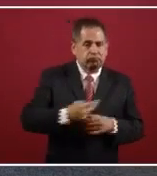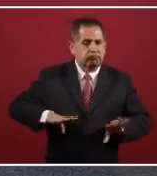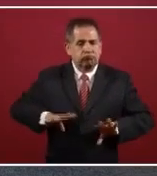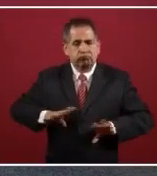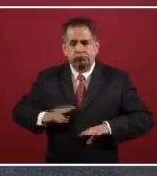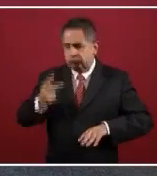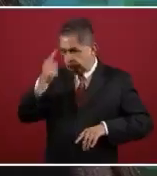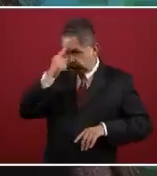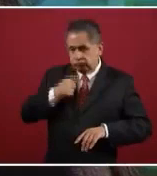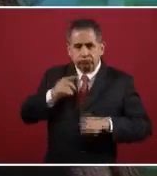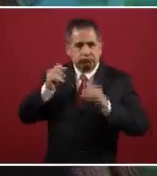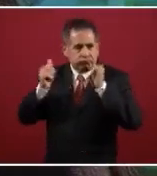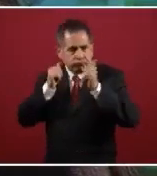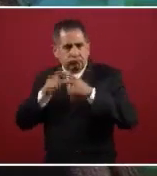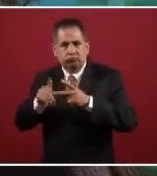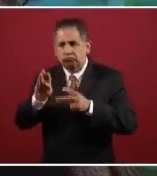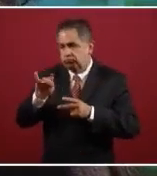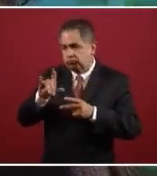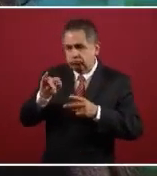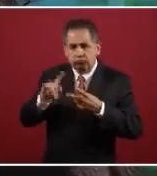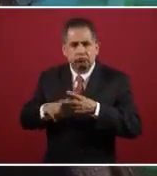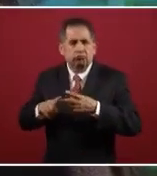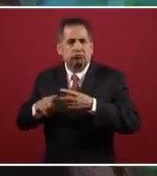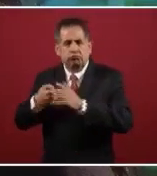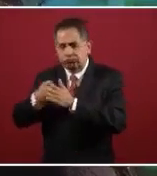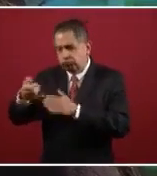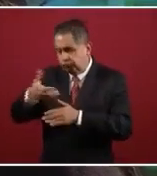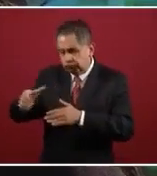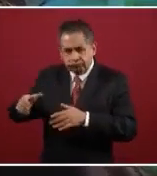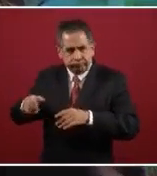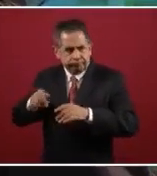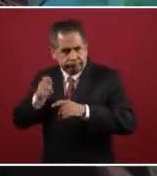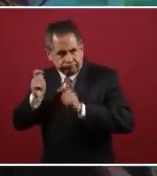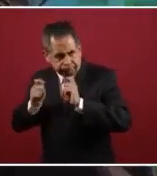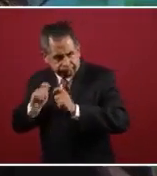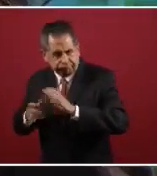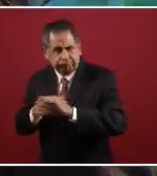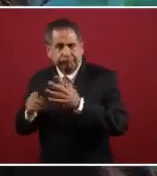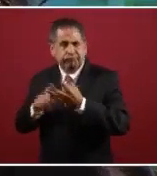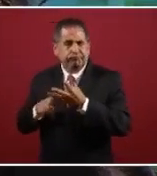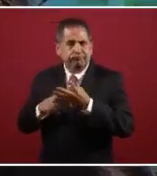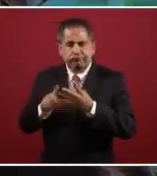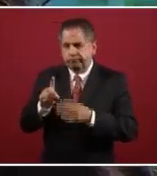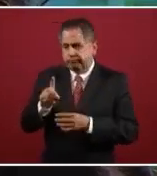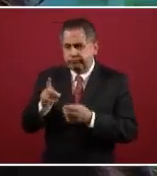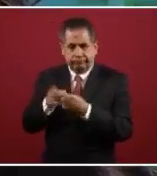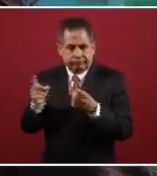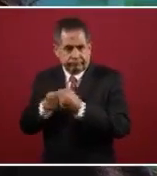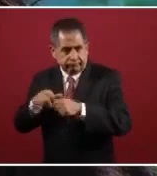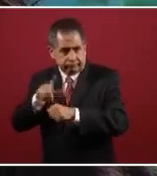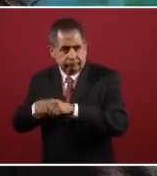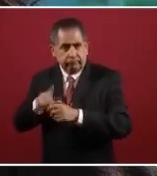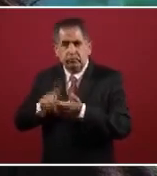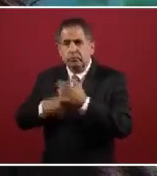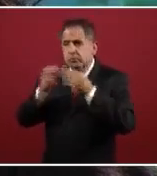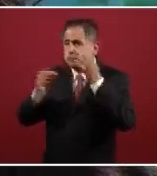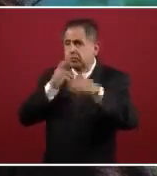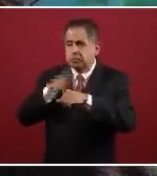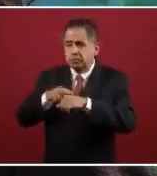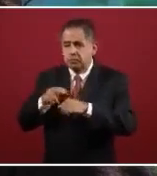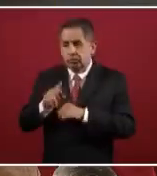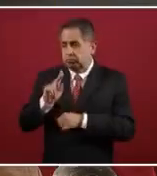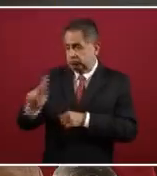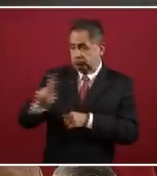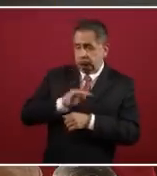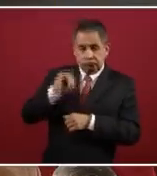ser antropólogos, biólogos, agrónomos, de desarrollo social o promotores que hablen la lengua pero